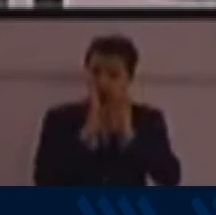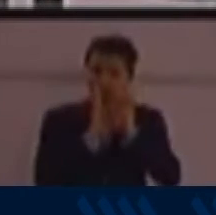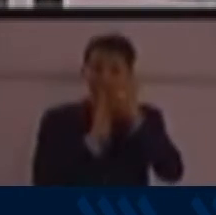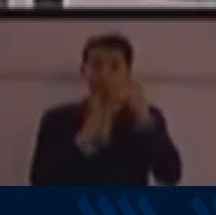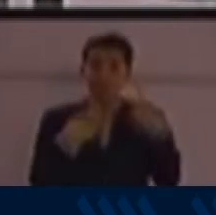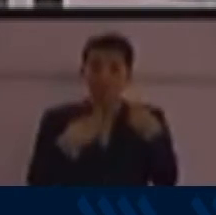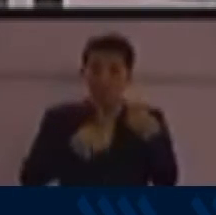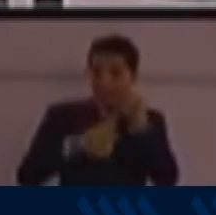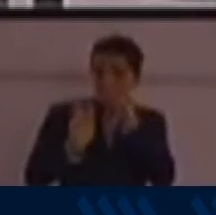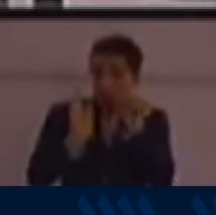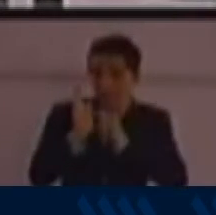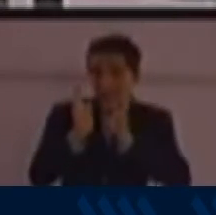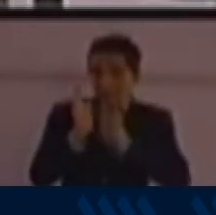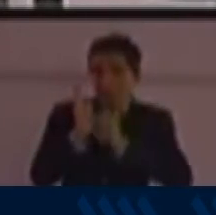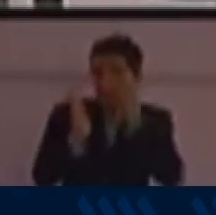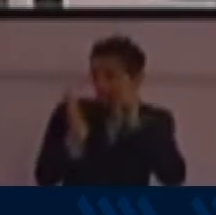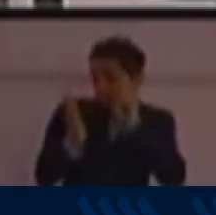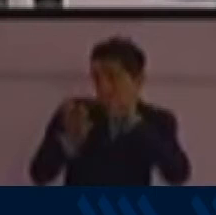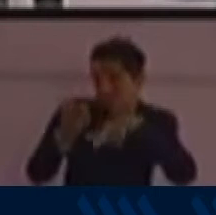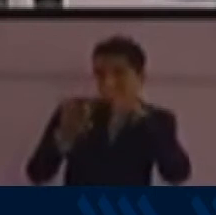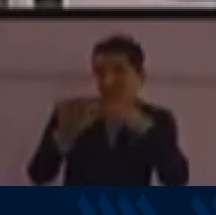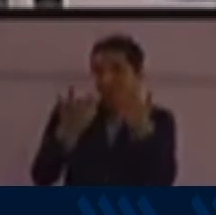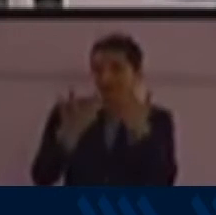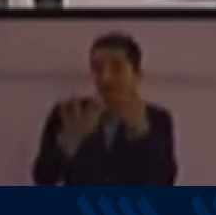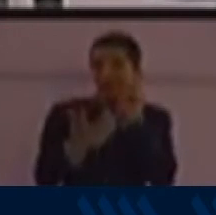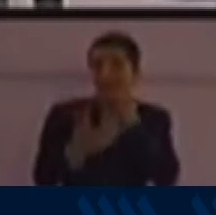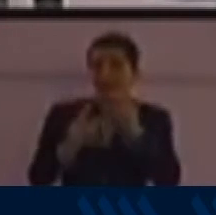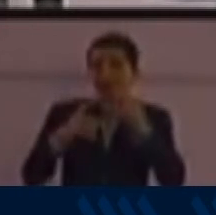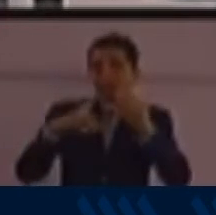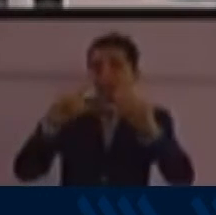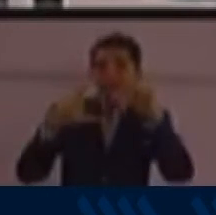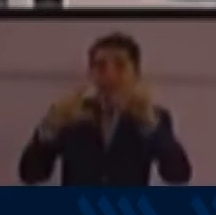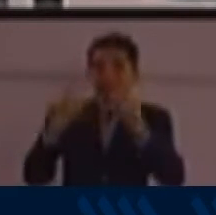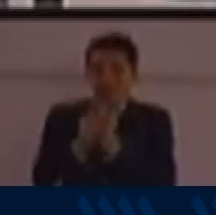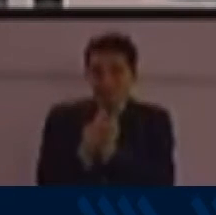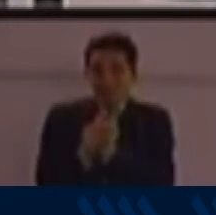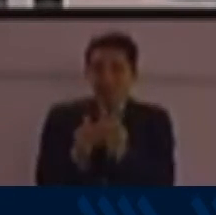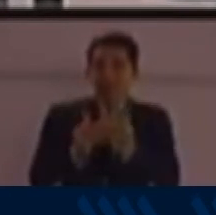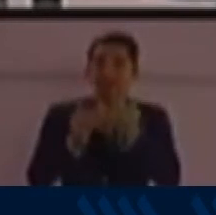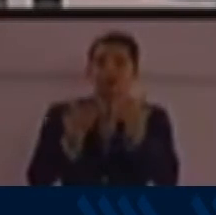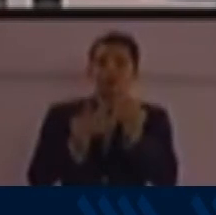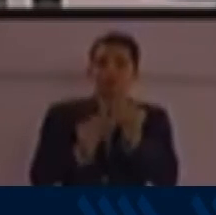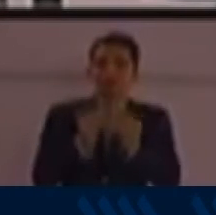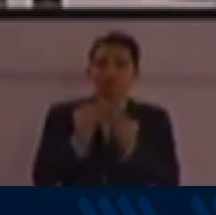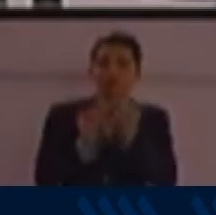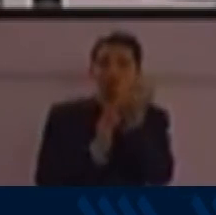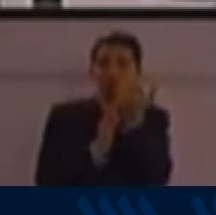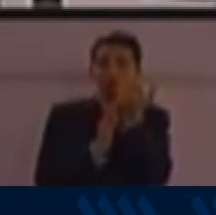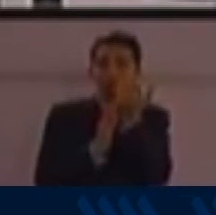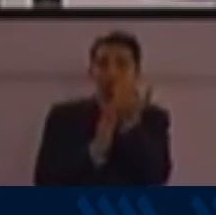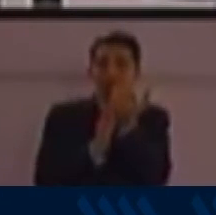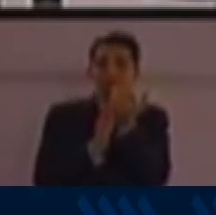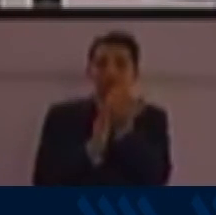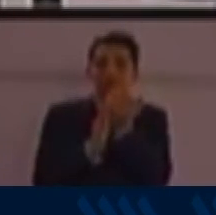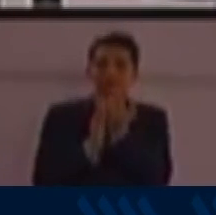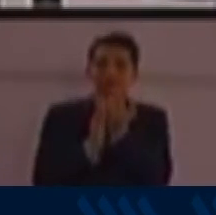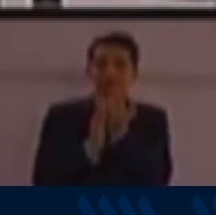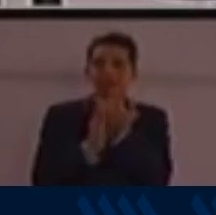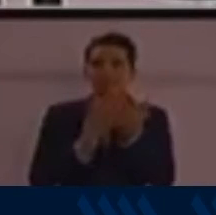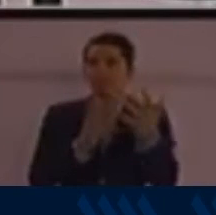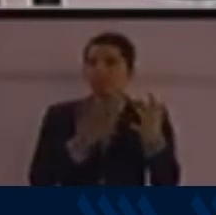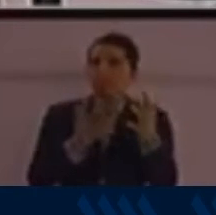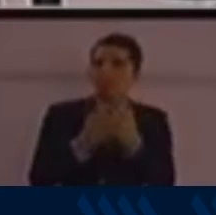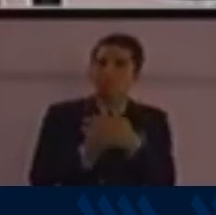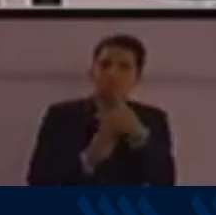esto se mantiene y empieza a tener una disminución a partir de las doce de la noche